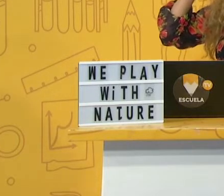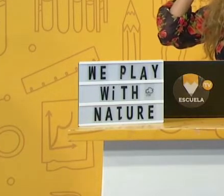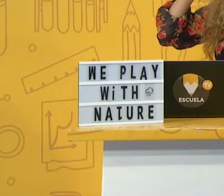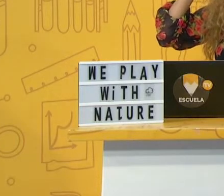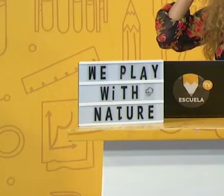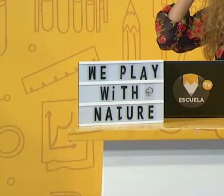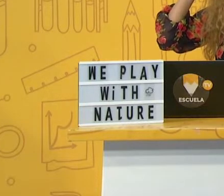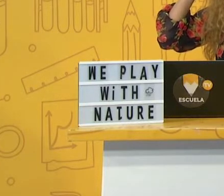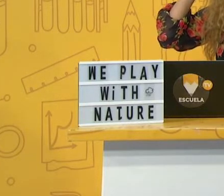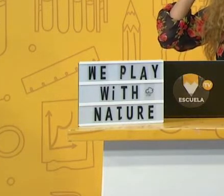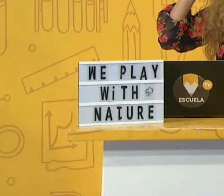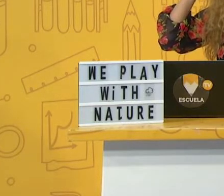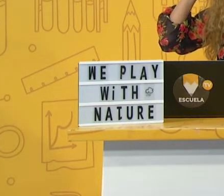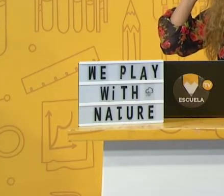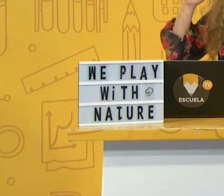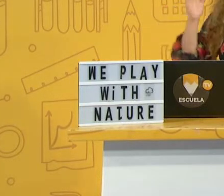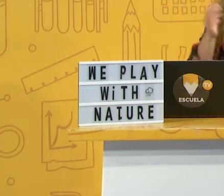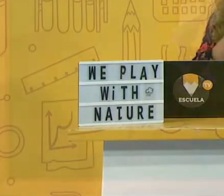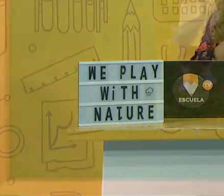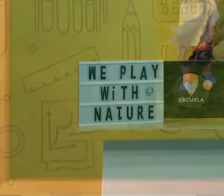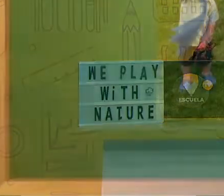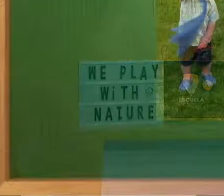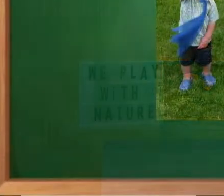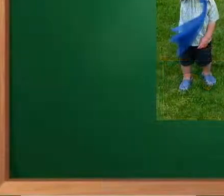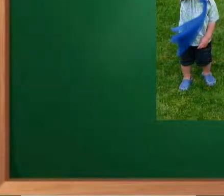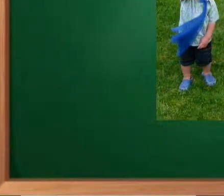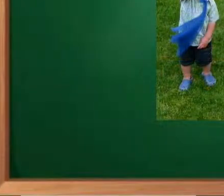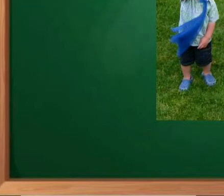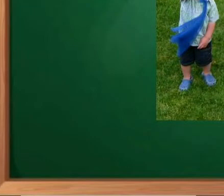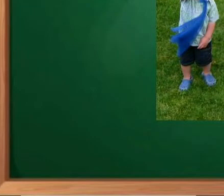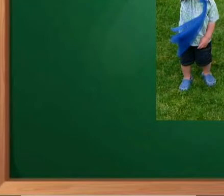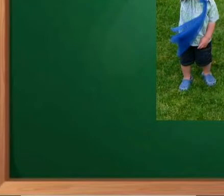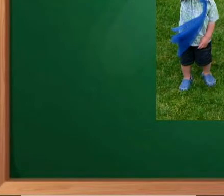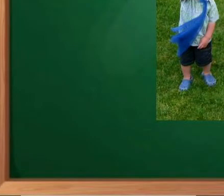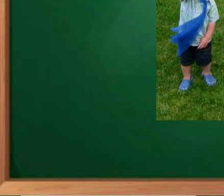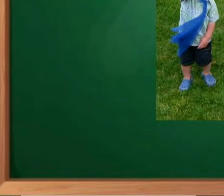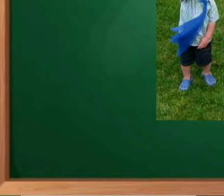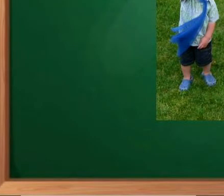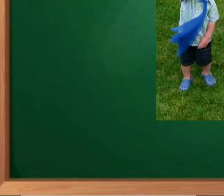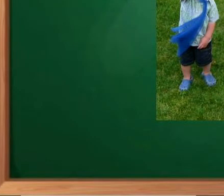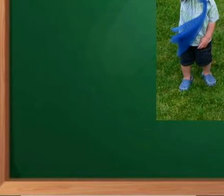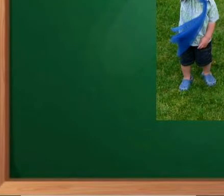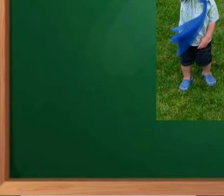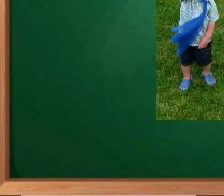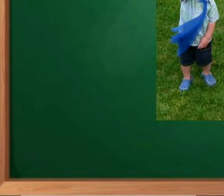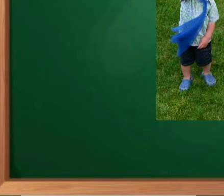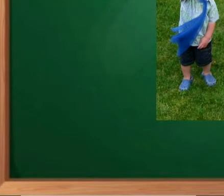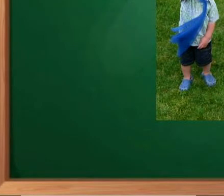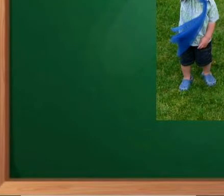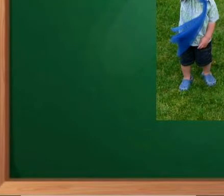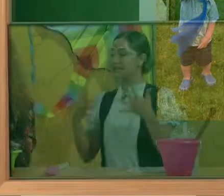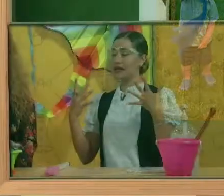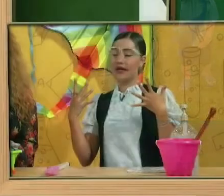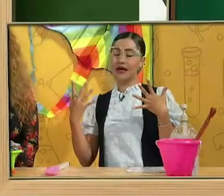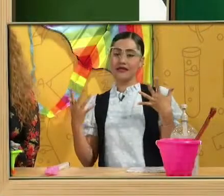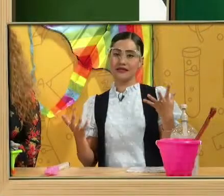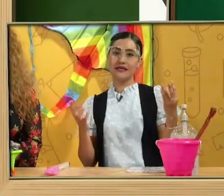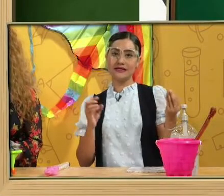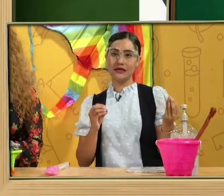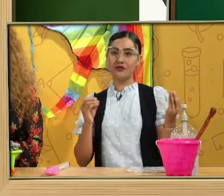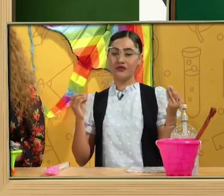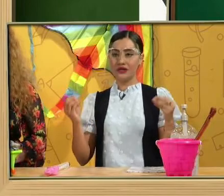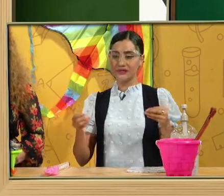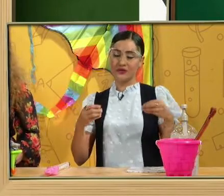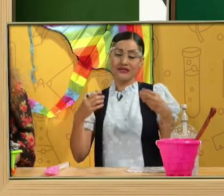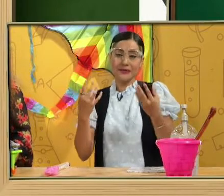me. Ribbon Games. Excelente. ¿En lengua de señas, maestra, cómo se Muy dice? Muy bien. En lengua de señas mexicana, para hacer, decir